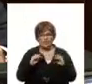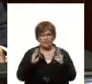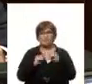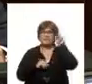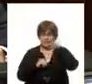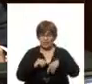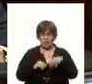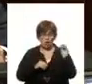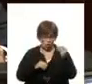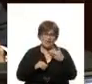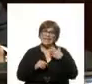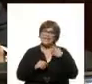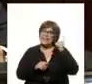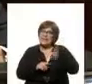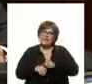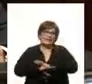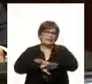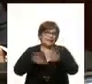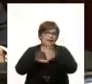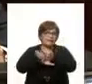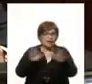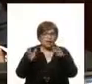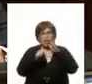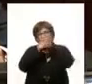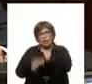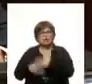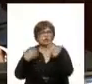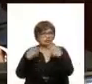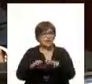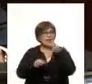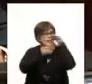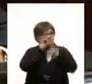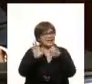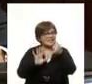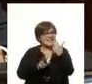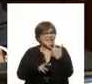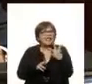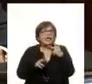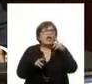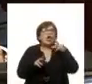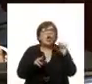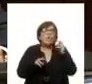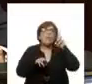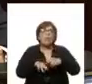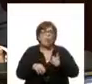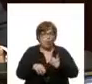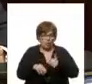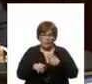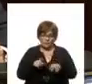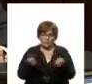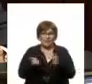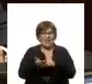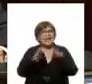parte de los jóvenes exigiendo el cese de la represión y el esclarecimiento del asesinato de los 63 jóvenes. Se ha llamado a un diálogo,